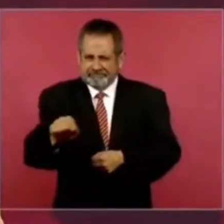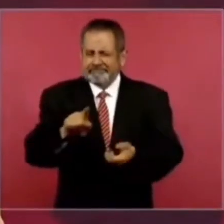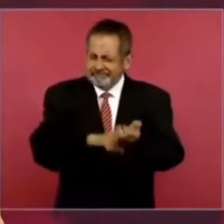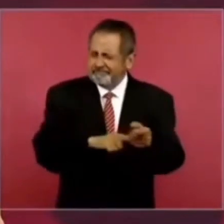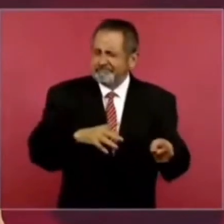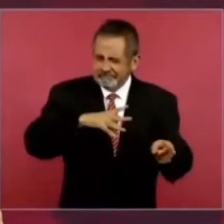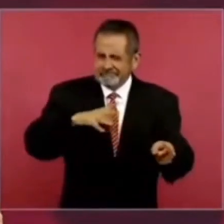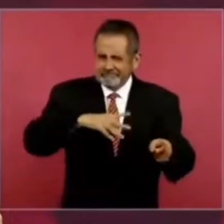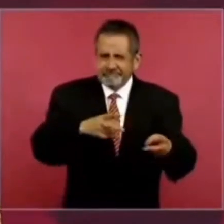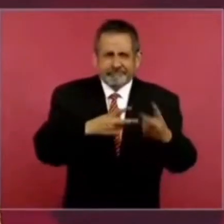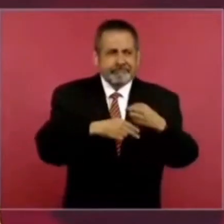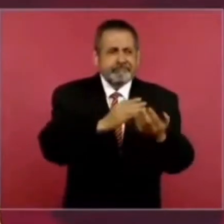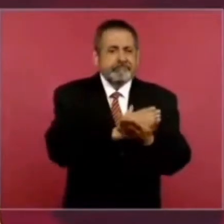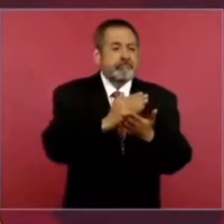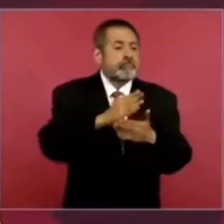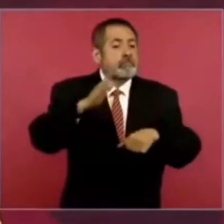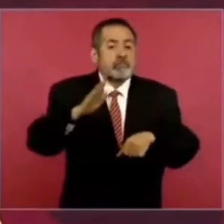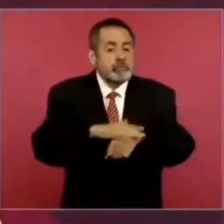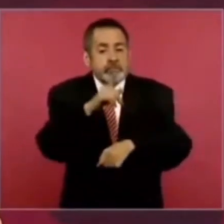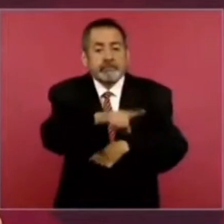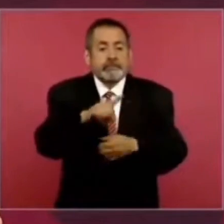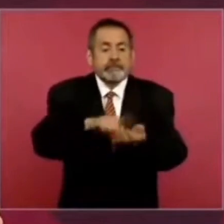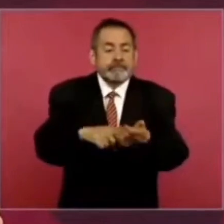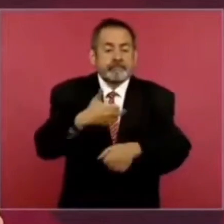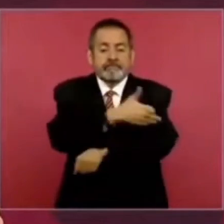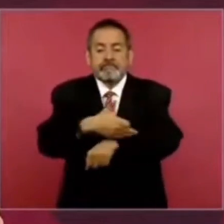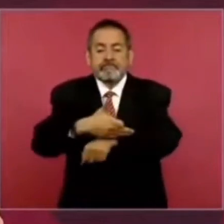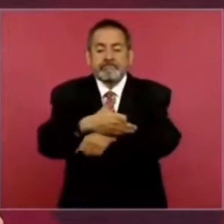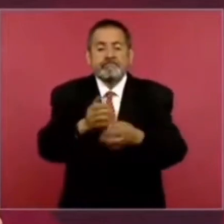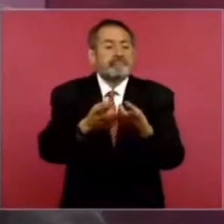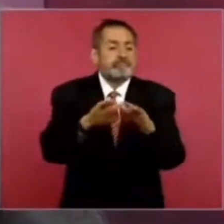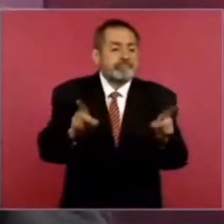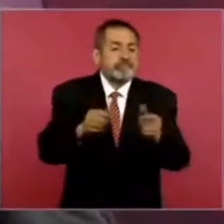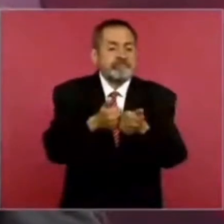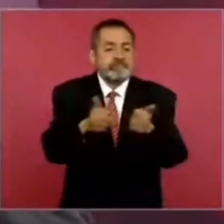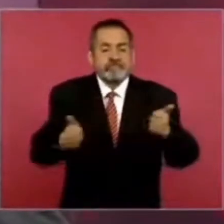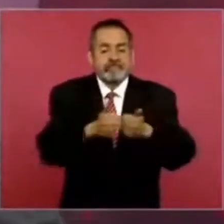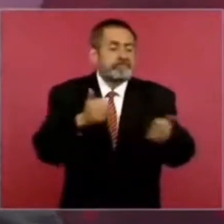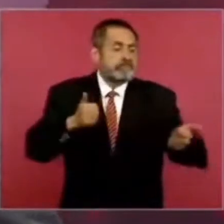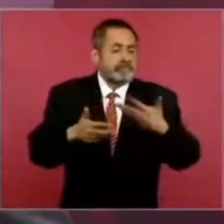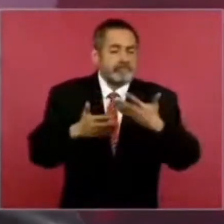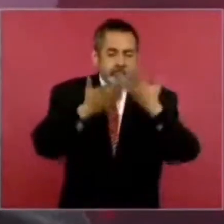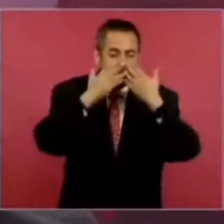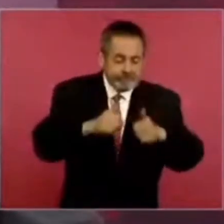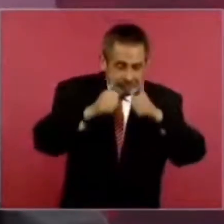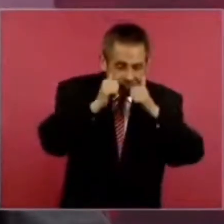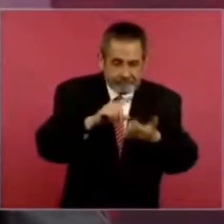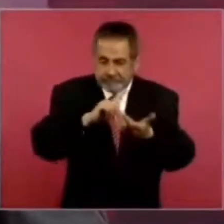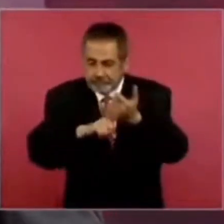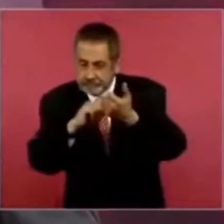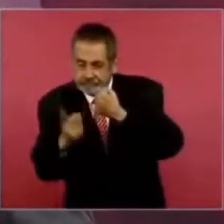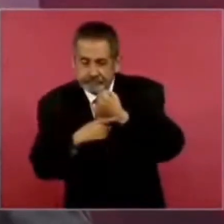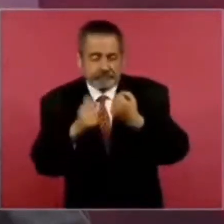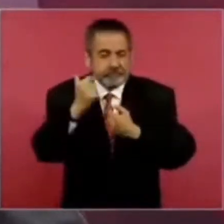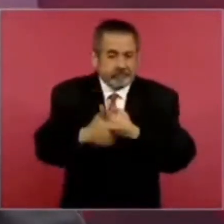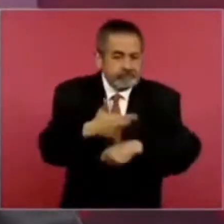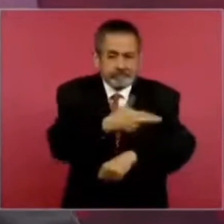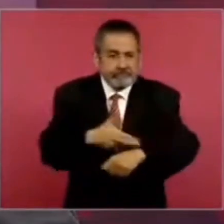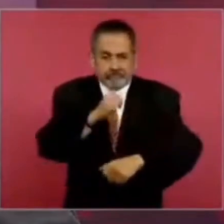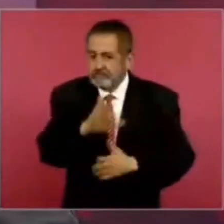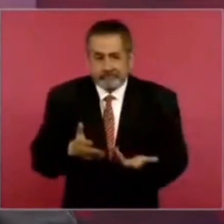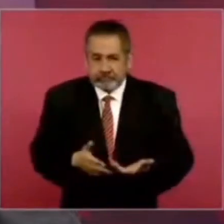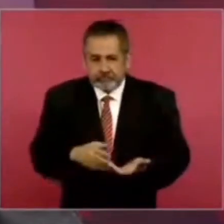donde hay más desintegración en las familias, en donde no se atiende los problemas sociales. Por ejemplo, el